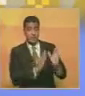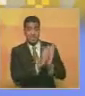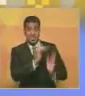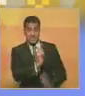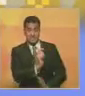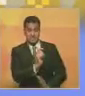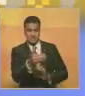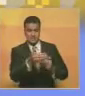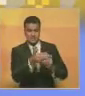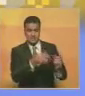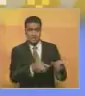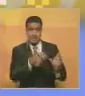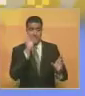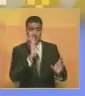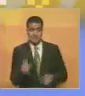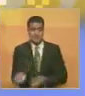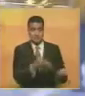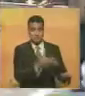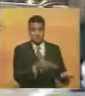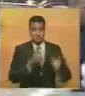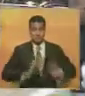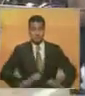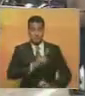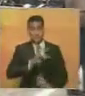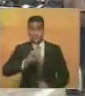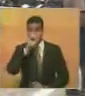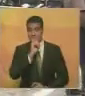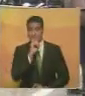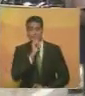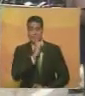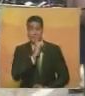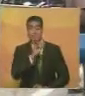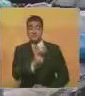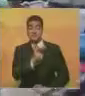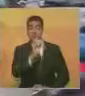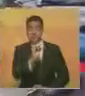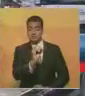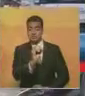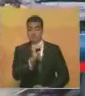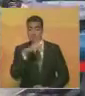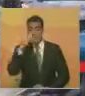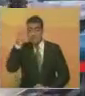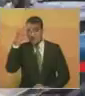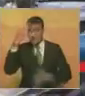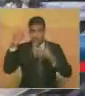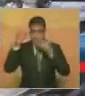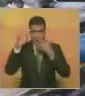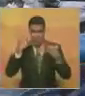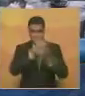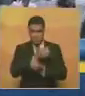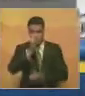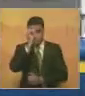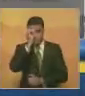del tuy cerca de un vertedero de basura la víctima de 31 años quedó identificada como Jessica Ortiz Se presume que fue plagiada durante la noche de